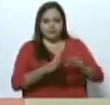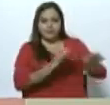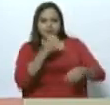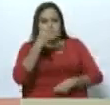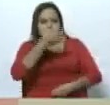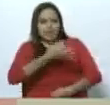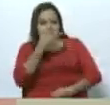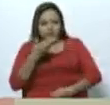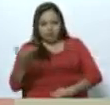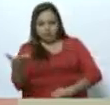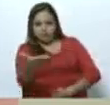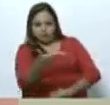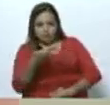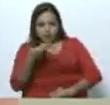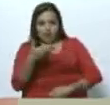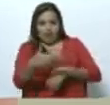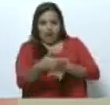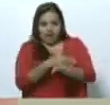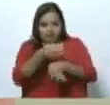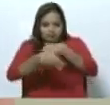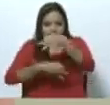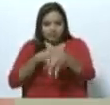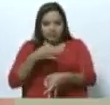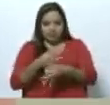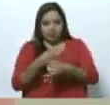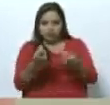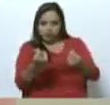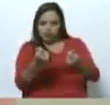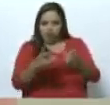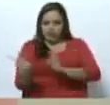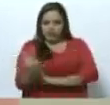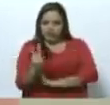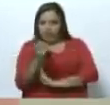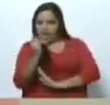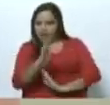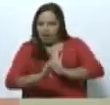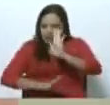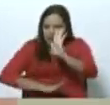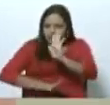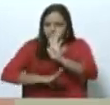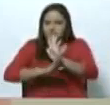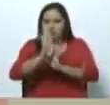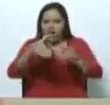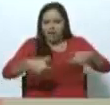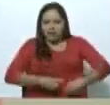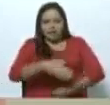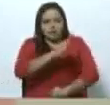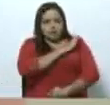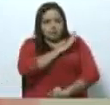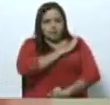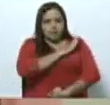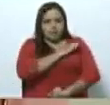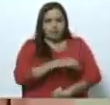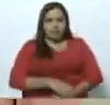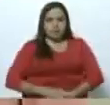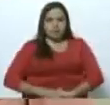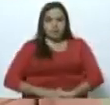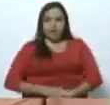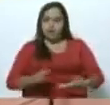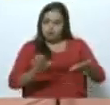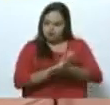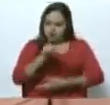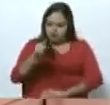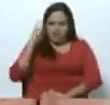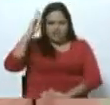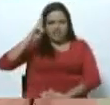Usted tardes. Señaló que la economía venezolana, el país se está recuperando con esfuerzo propio. A propósito de esa reflexión